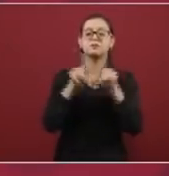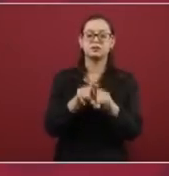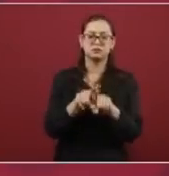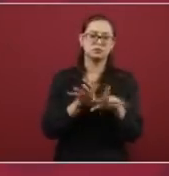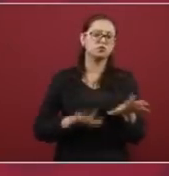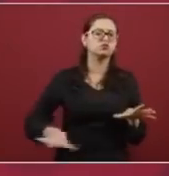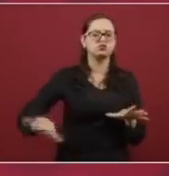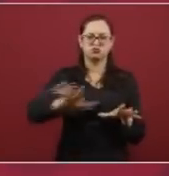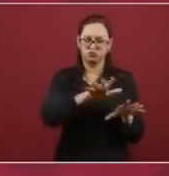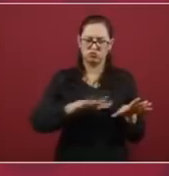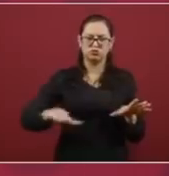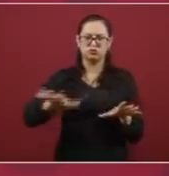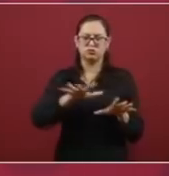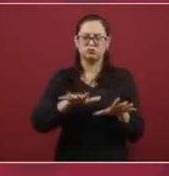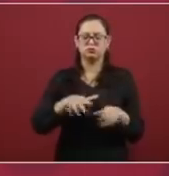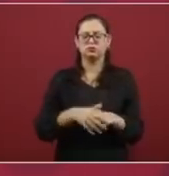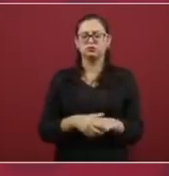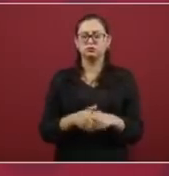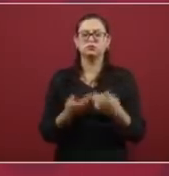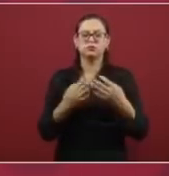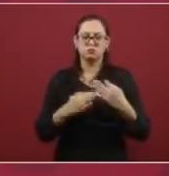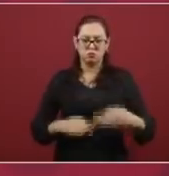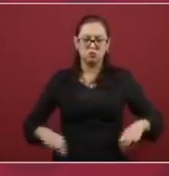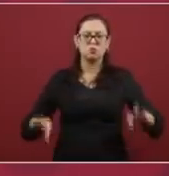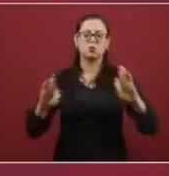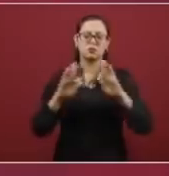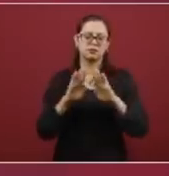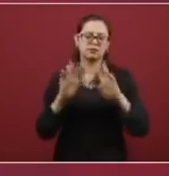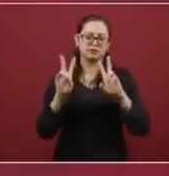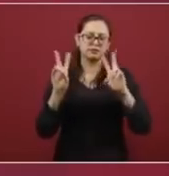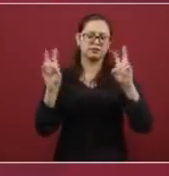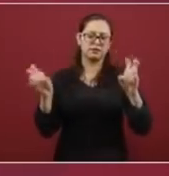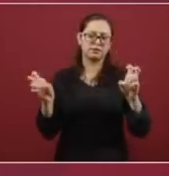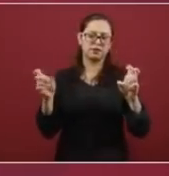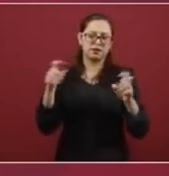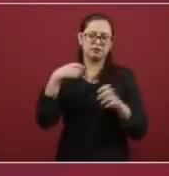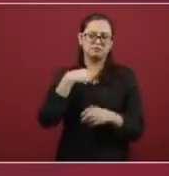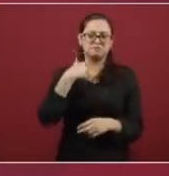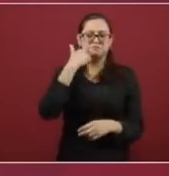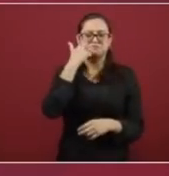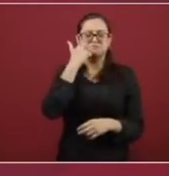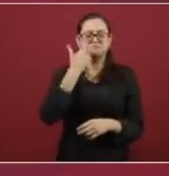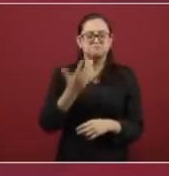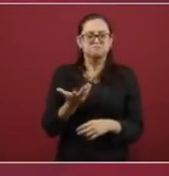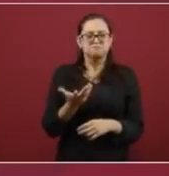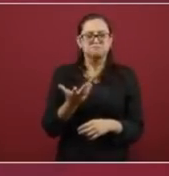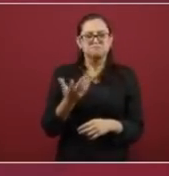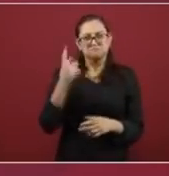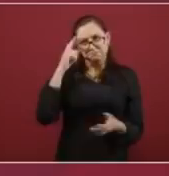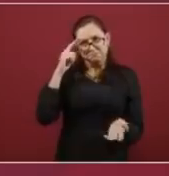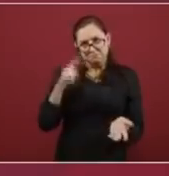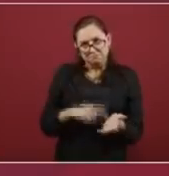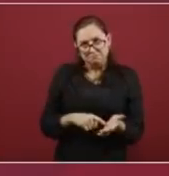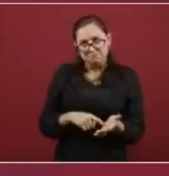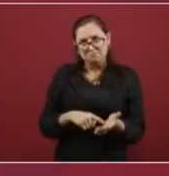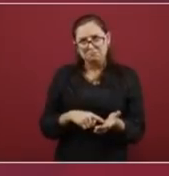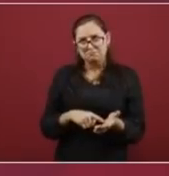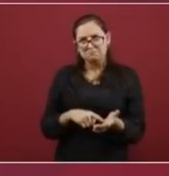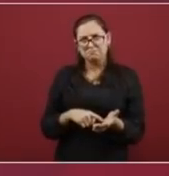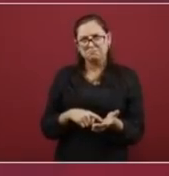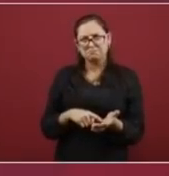lo social. Esto es importante y creo que esta